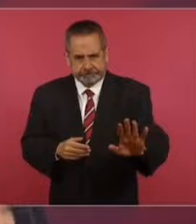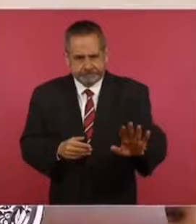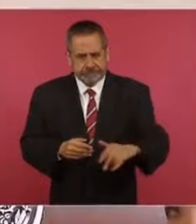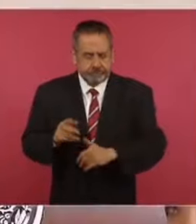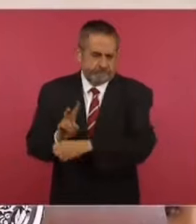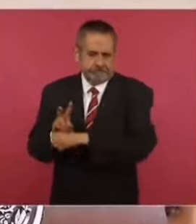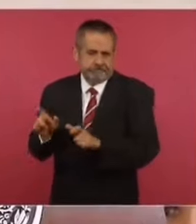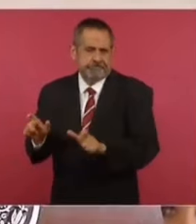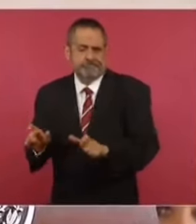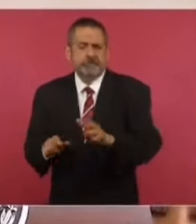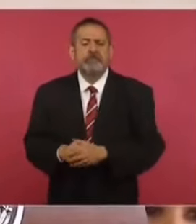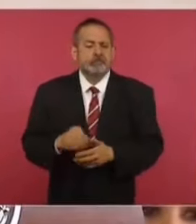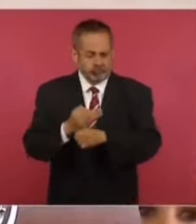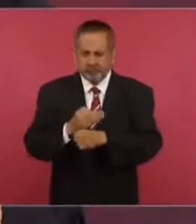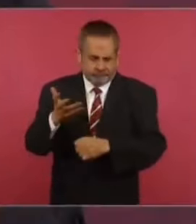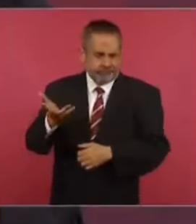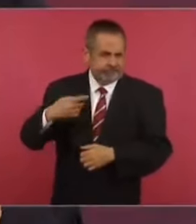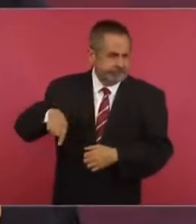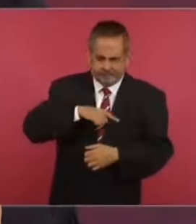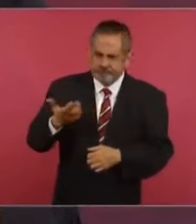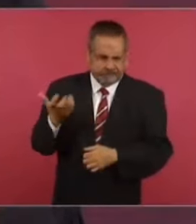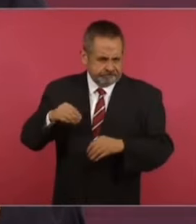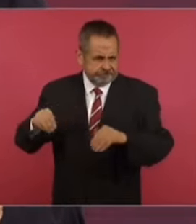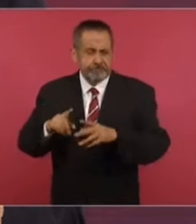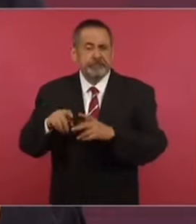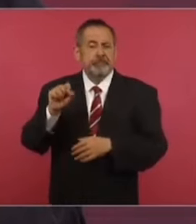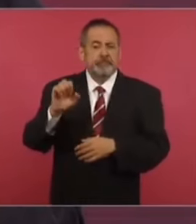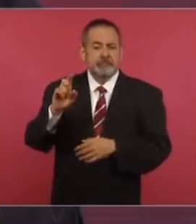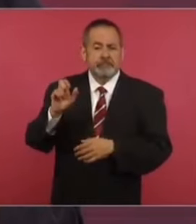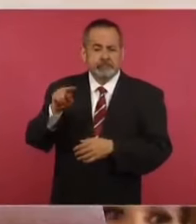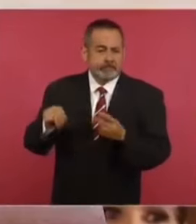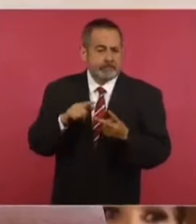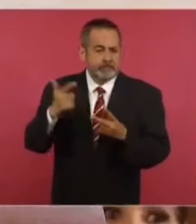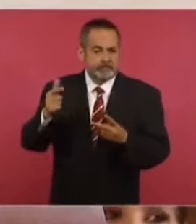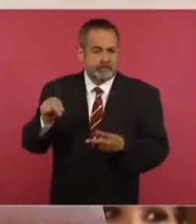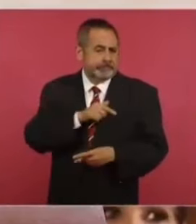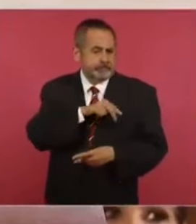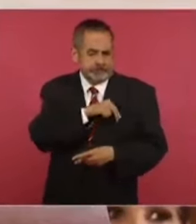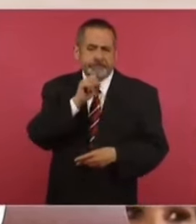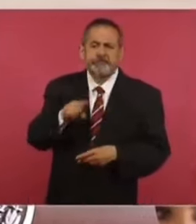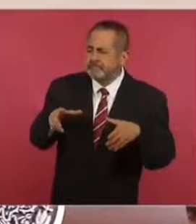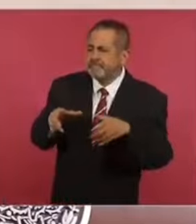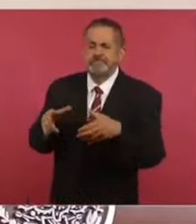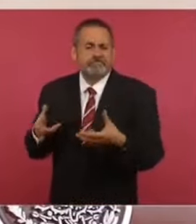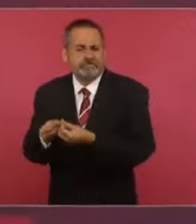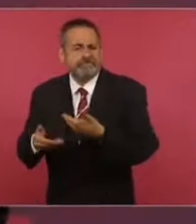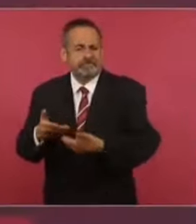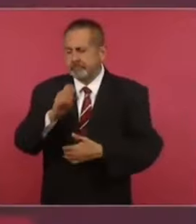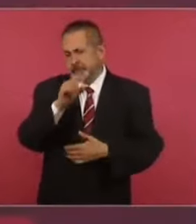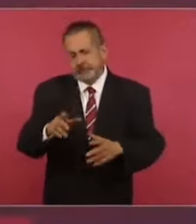y se está actuando tanto la Secretaría de Defensa como la Guardia Nacional. Pero también